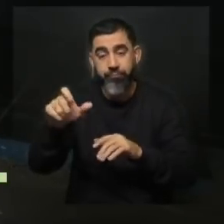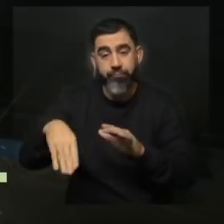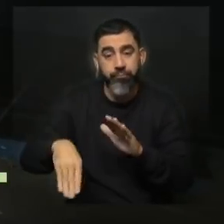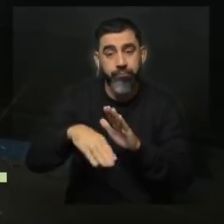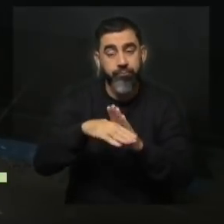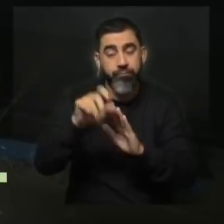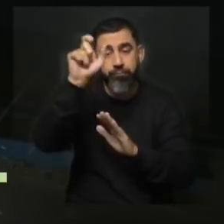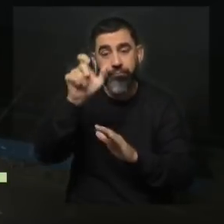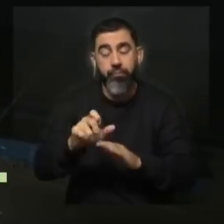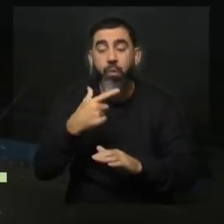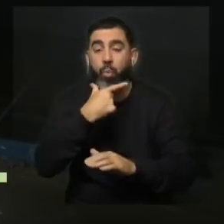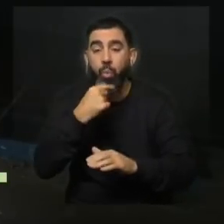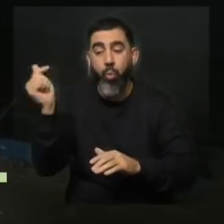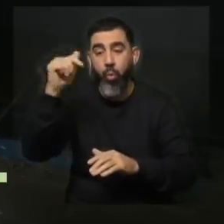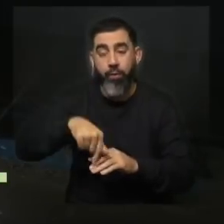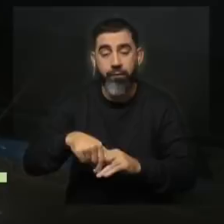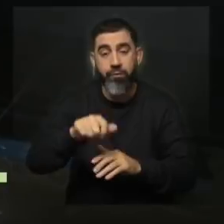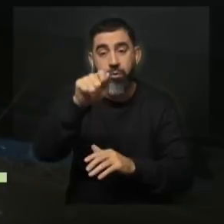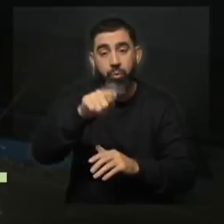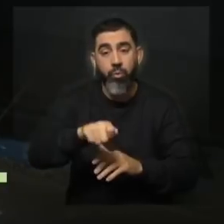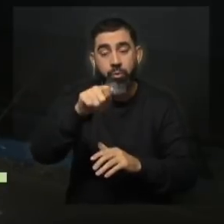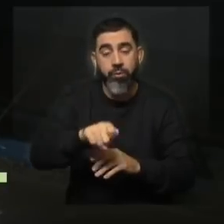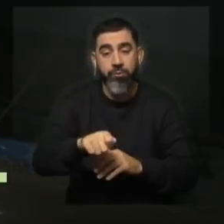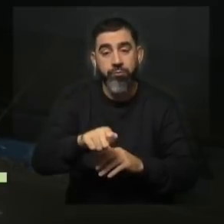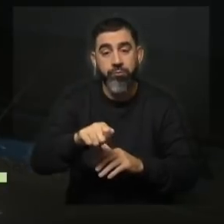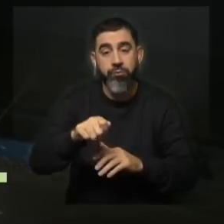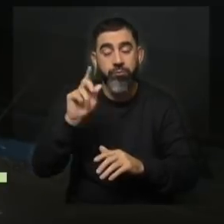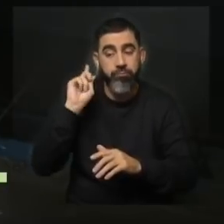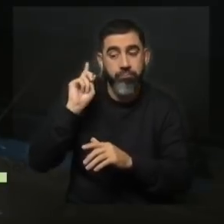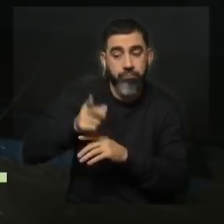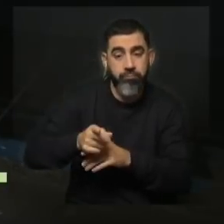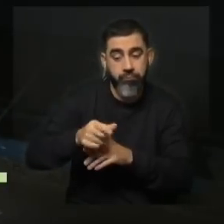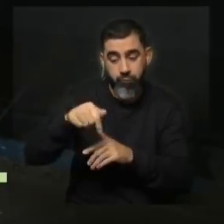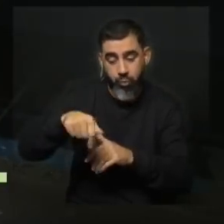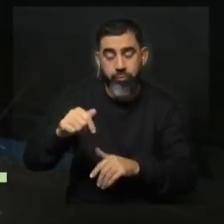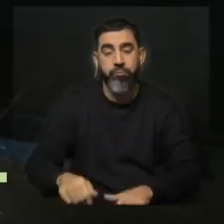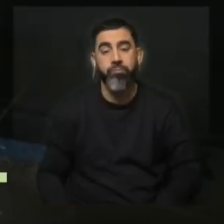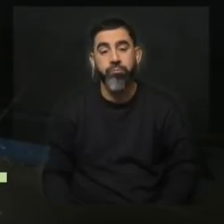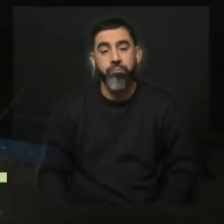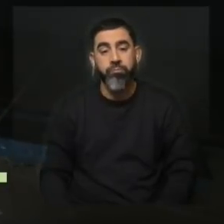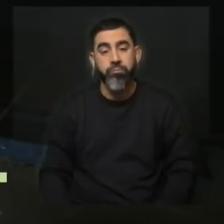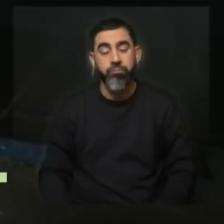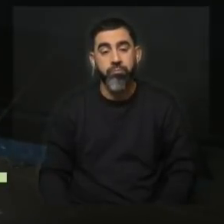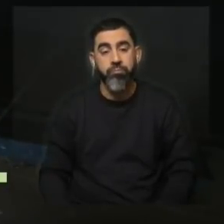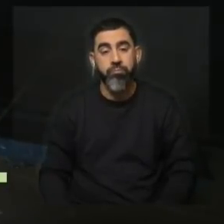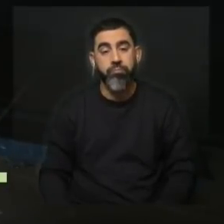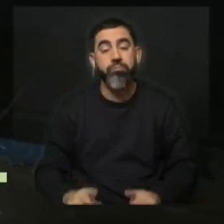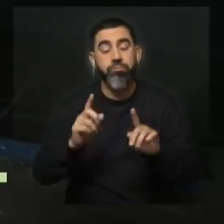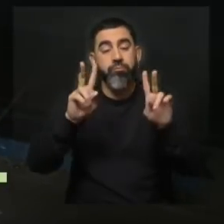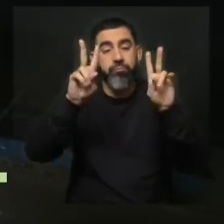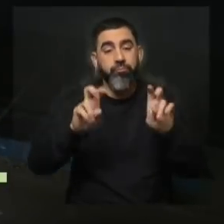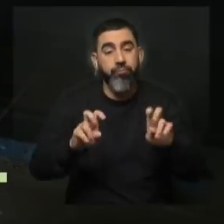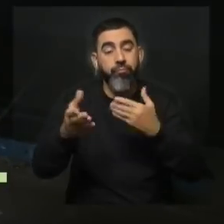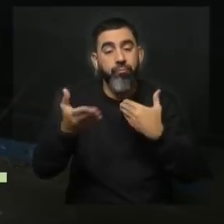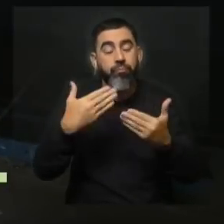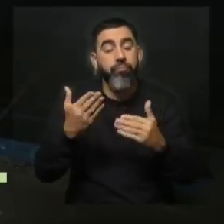desde Italia este jueves en la jueza Silvio orote va a dictar sentencia en esta jornada y un tema que también vamos a estar desarrollando tiene